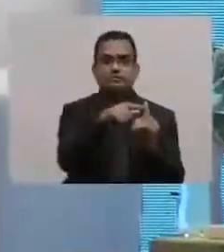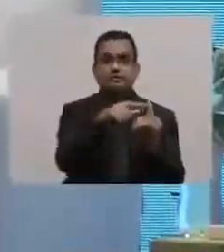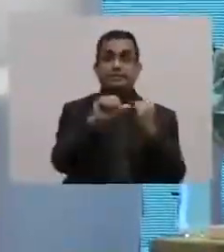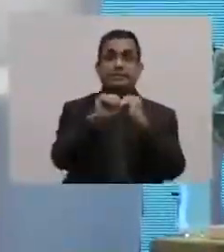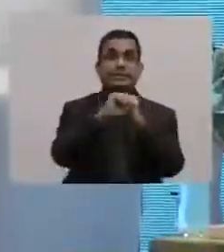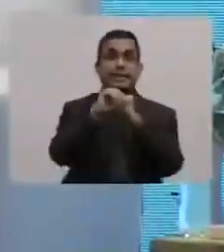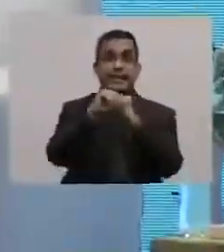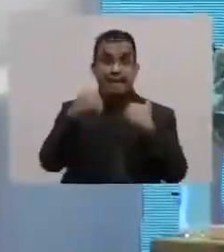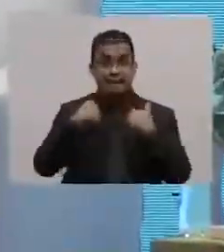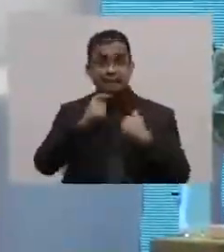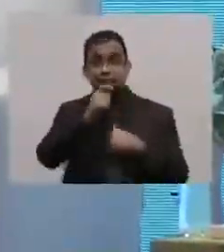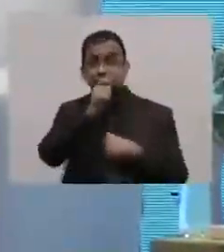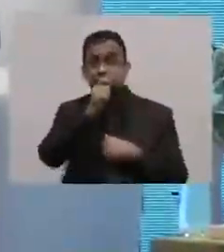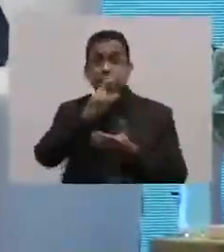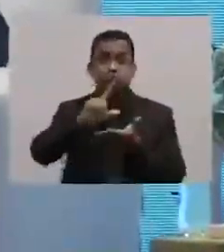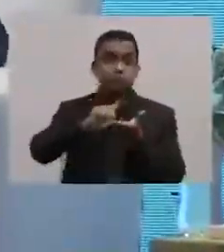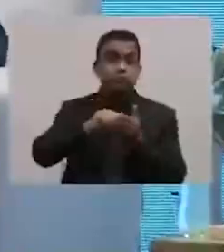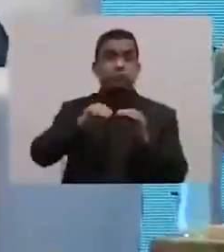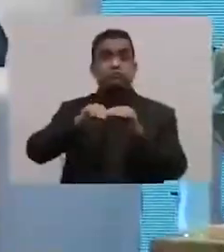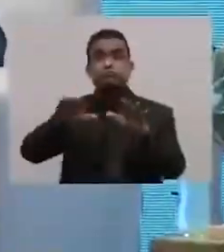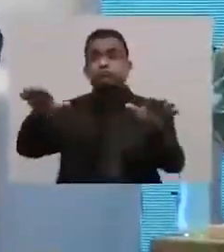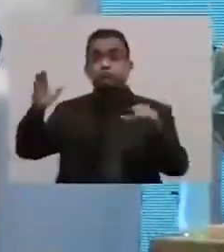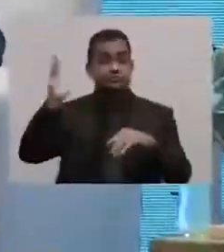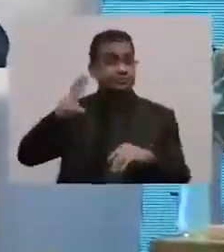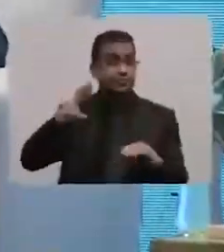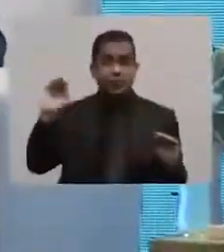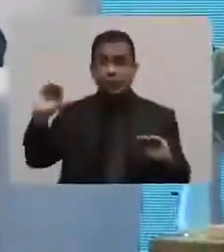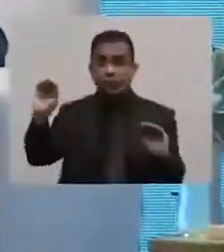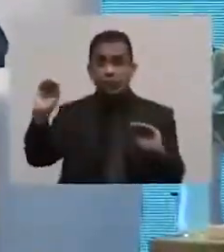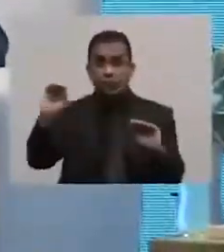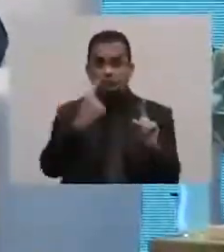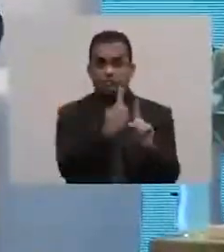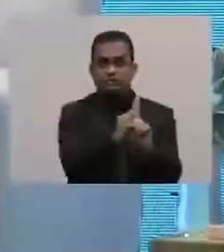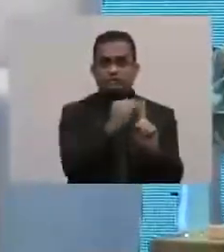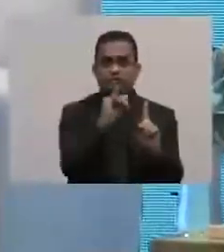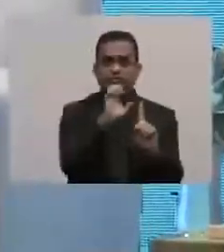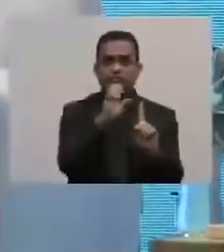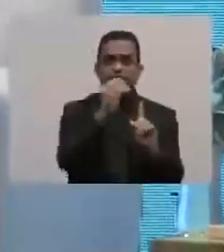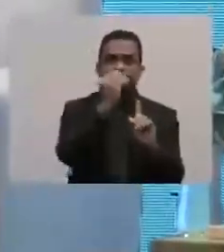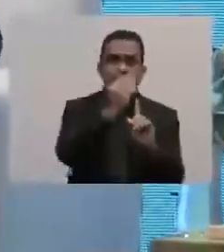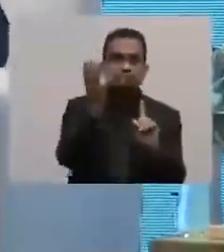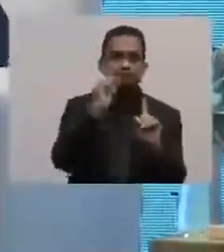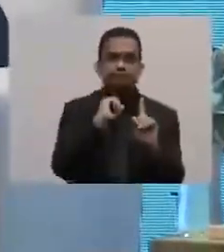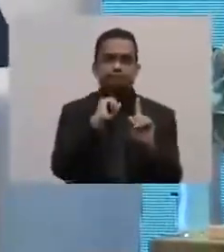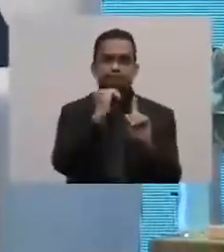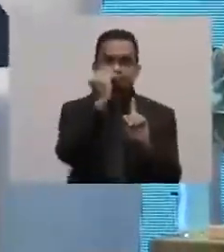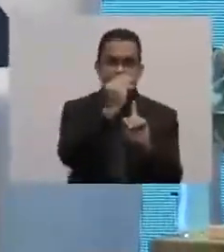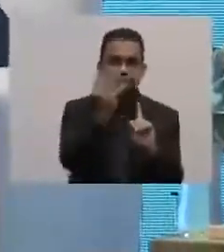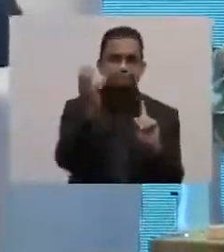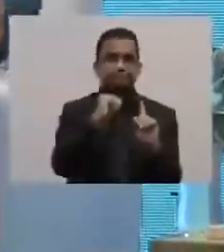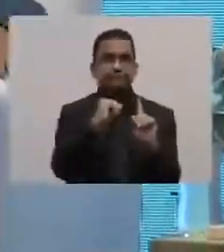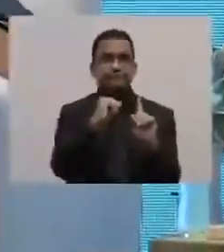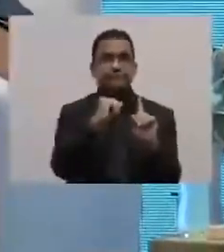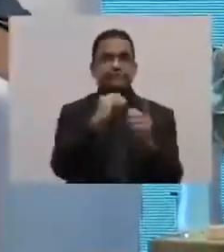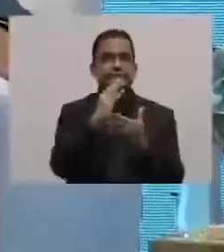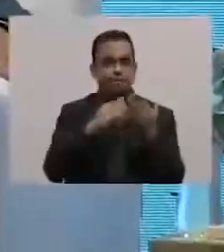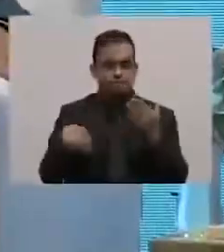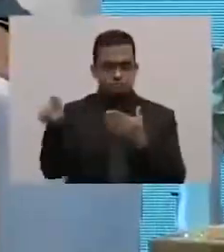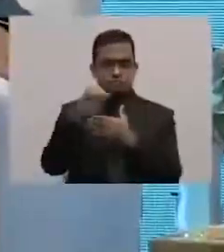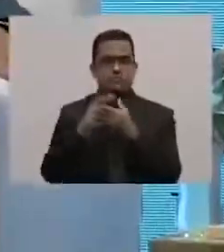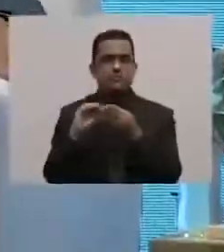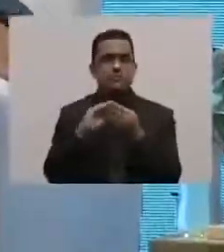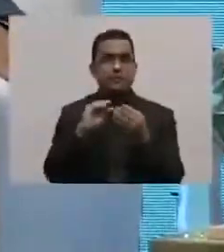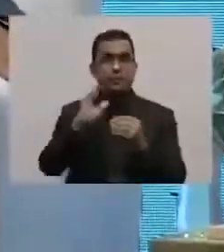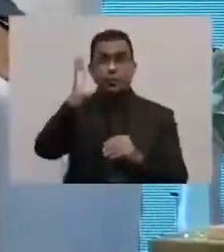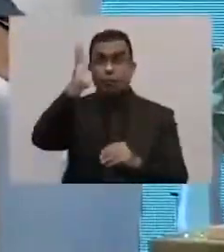partido actual de gobierno, lo he escuchado usar una expresión del cambio va. Y